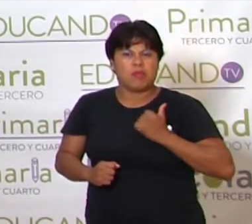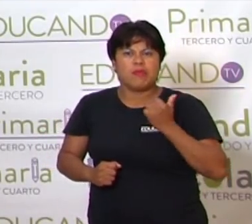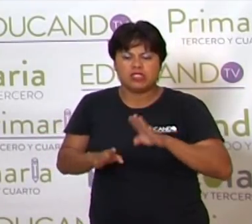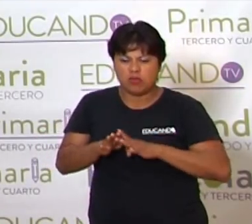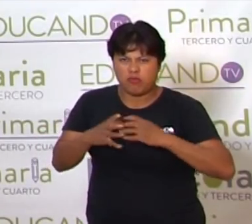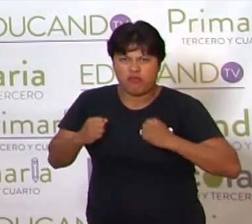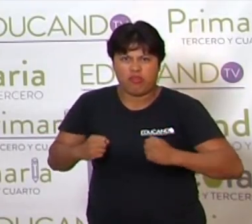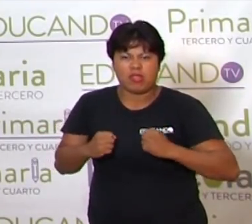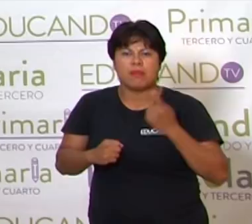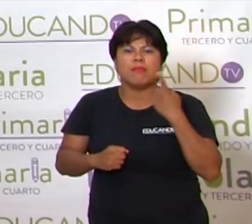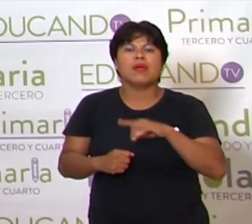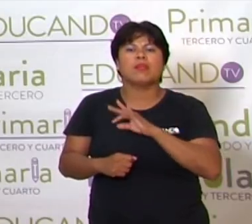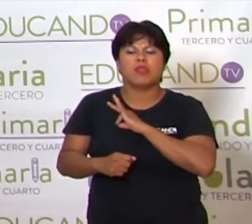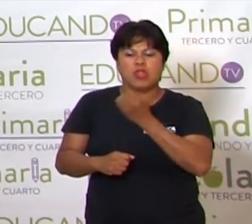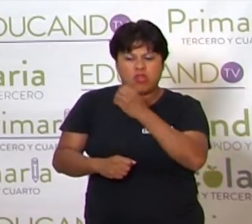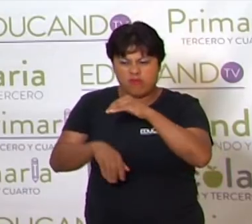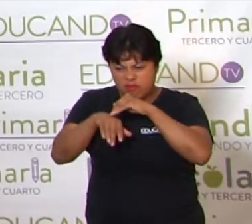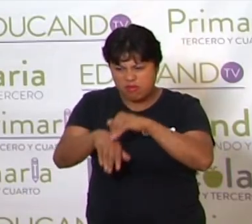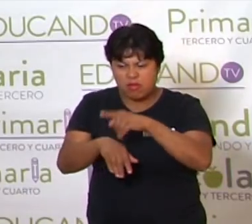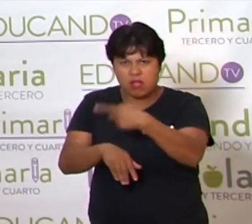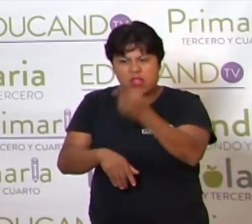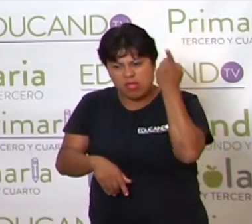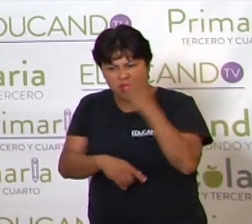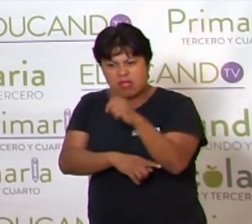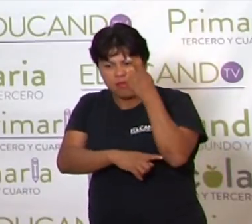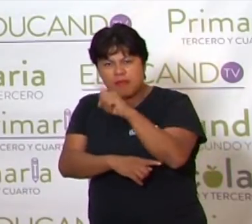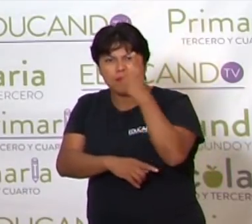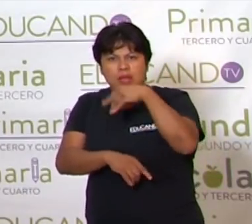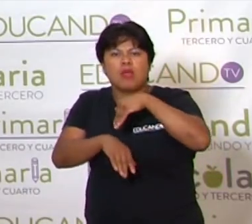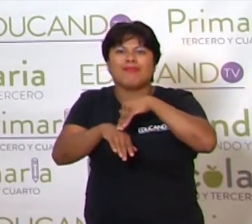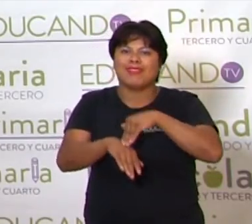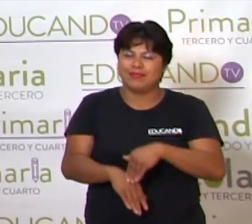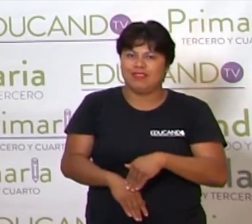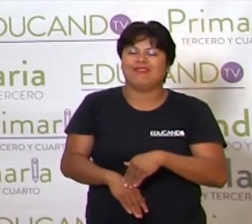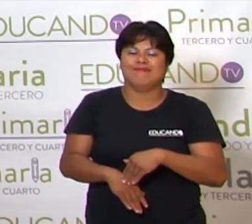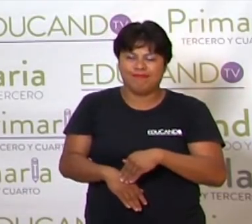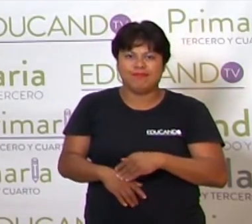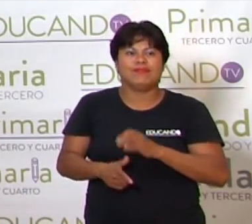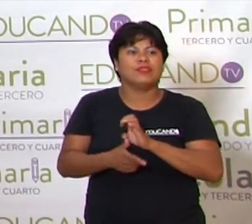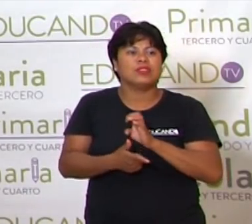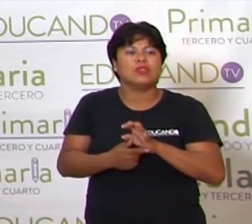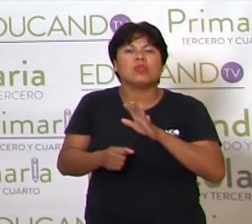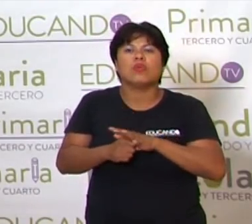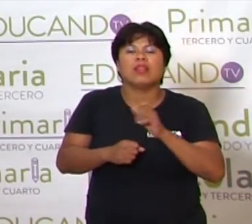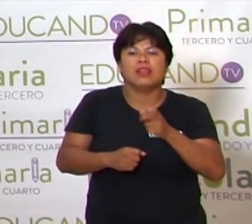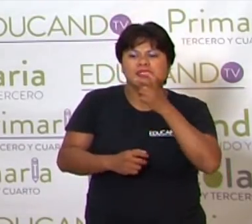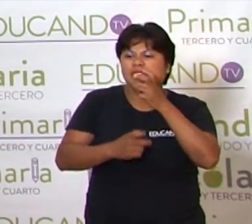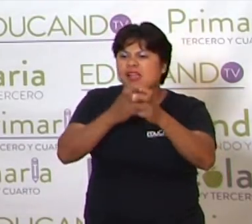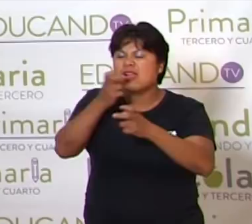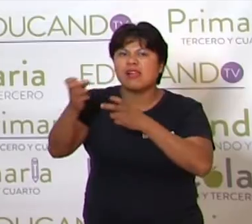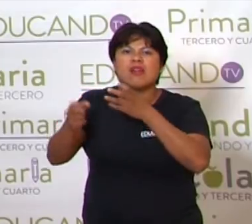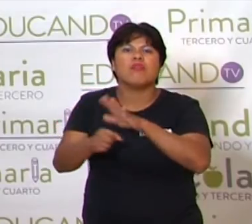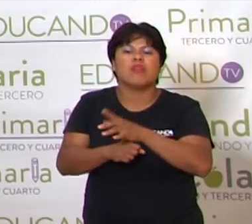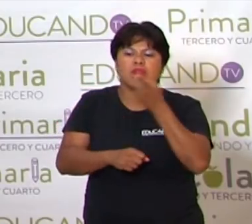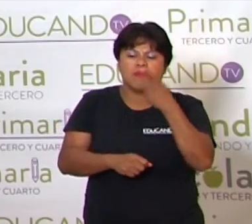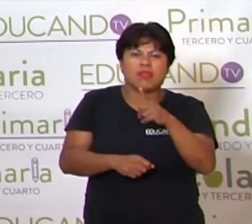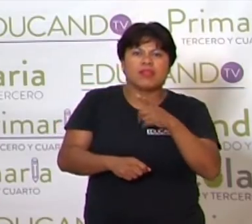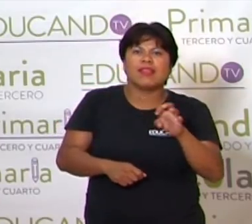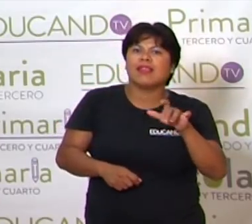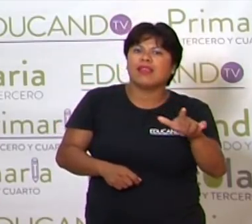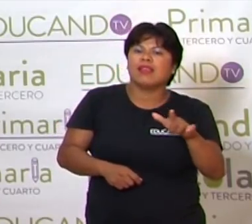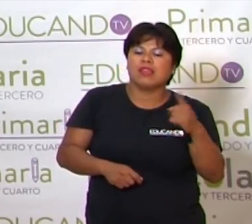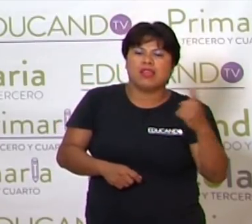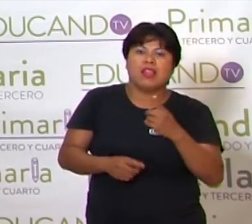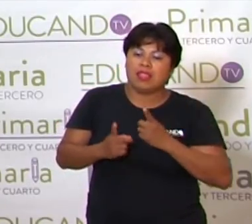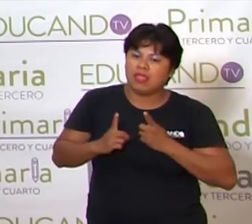su fuerza para obligar a otros a obedecerlo. Entonces, ¿cuál era la consigna de él? ¿Cuál era la orden de él? Que